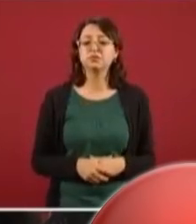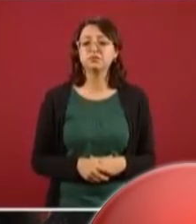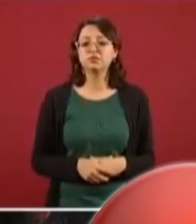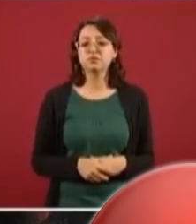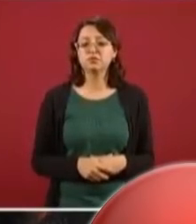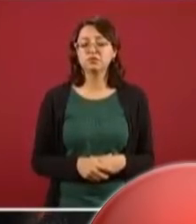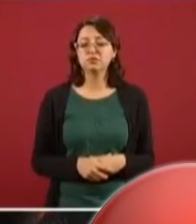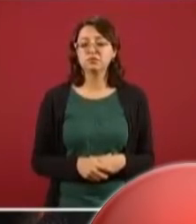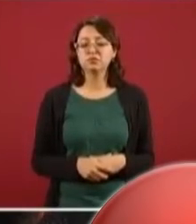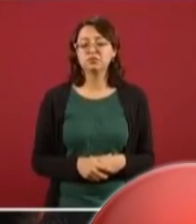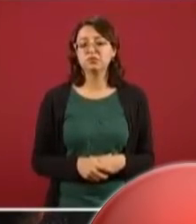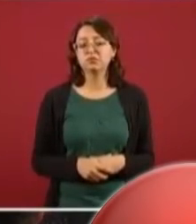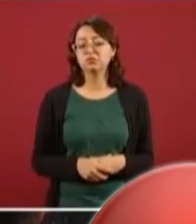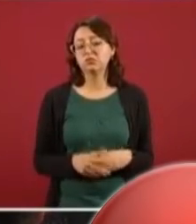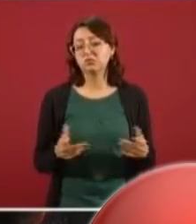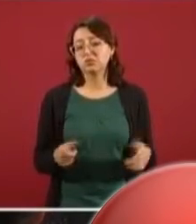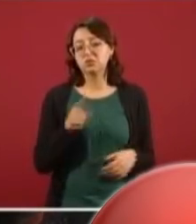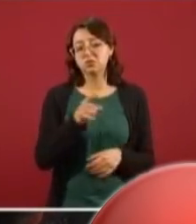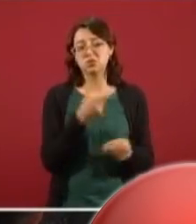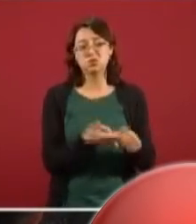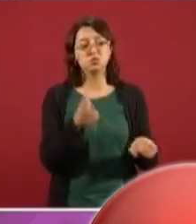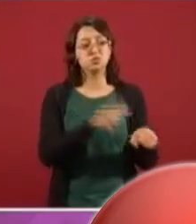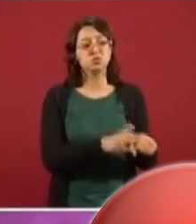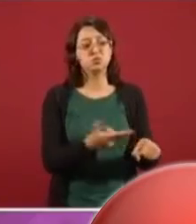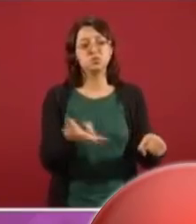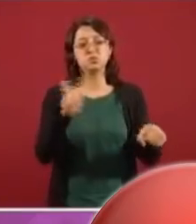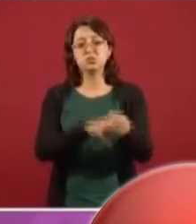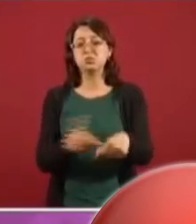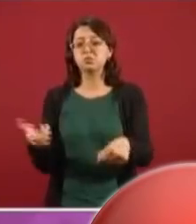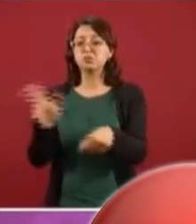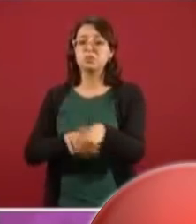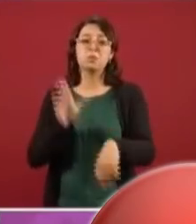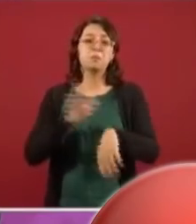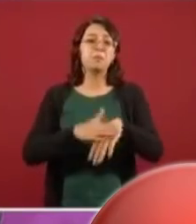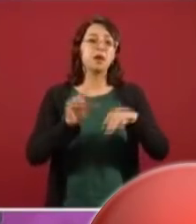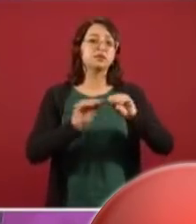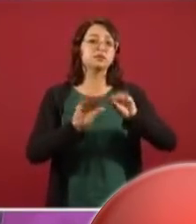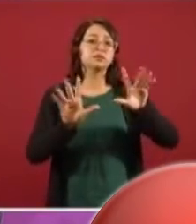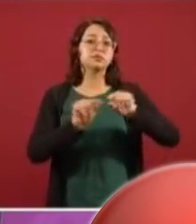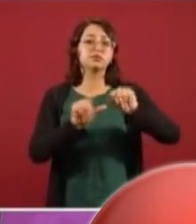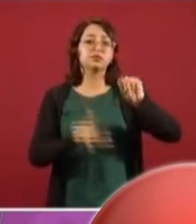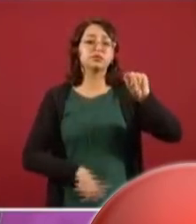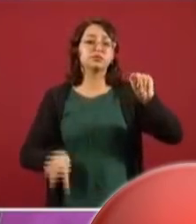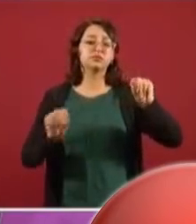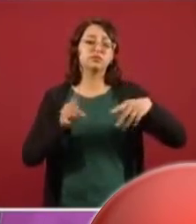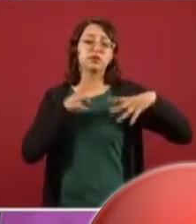son las que tienen más cobertura.